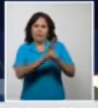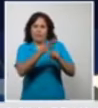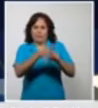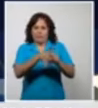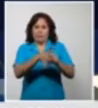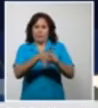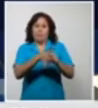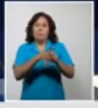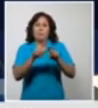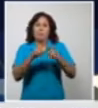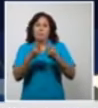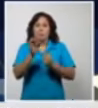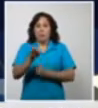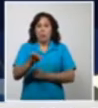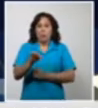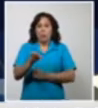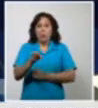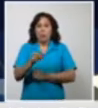Entonces,